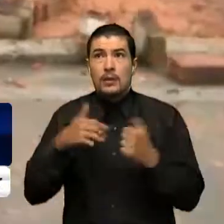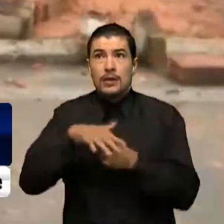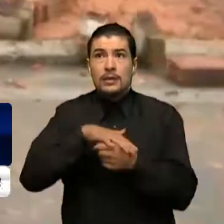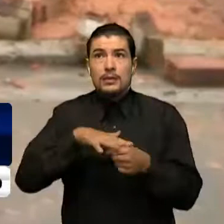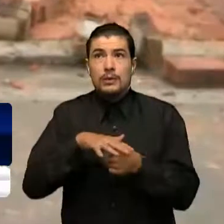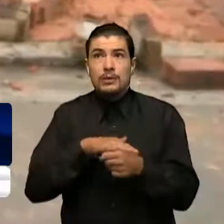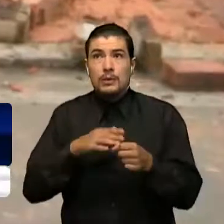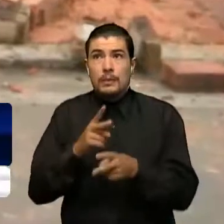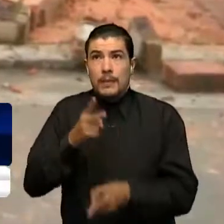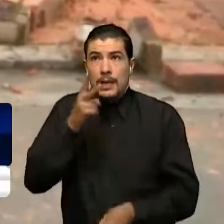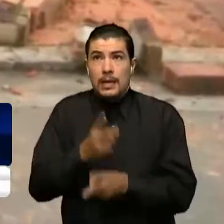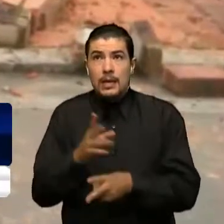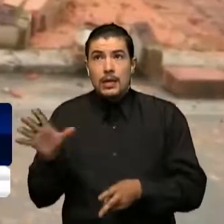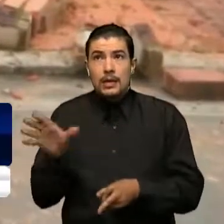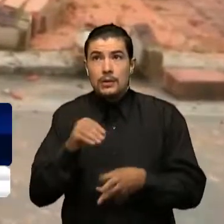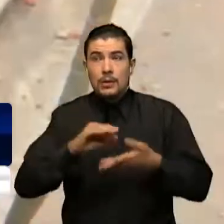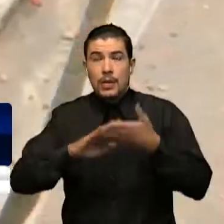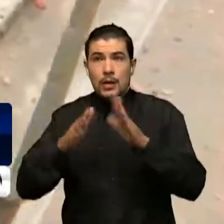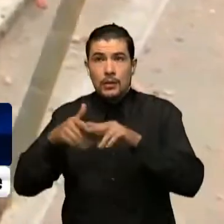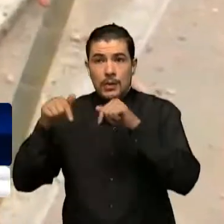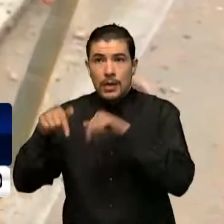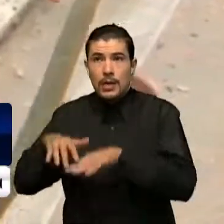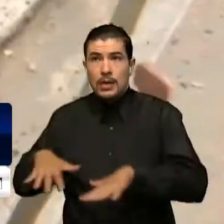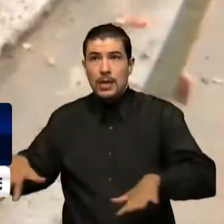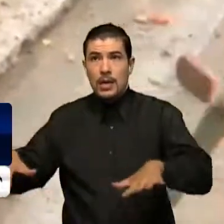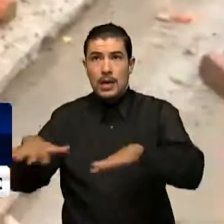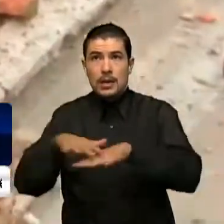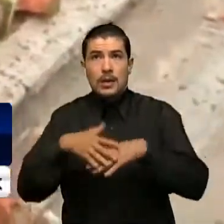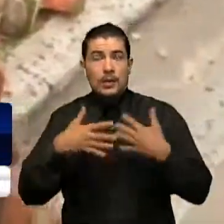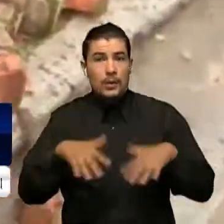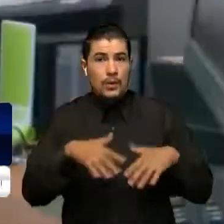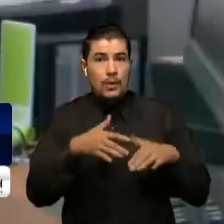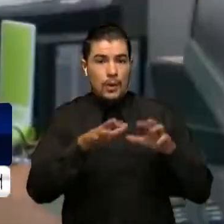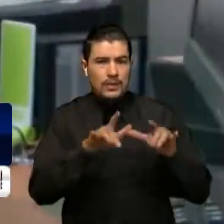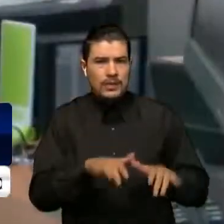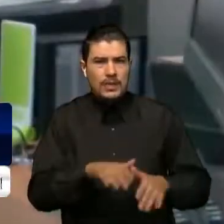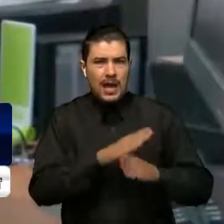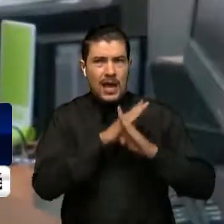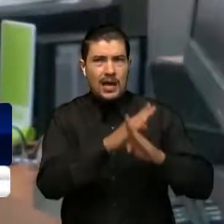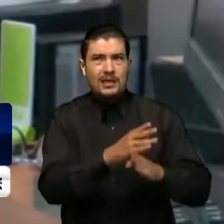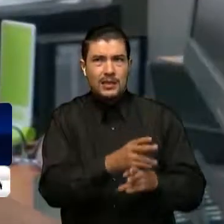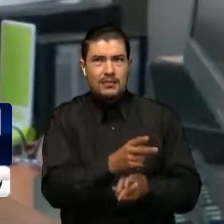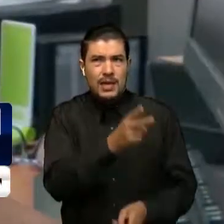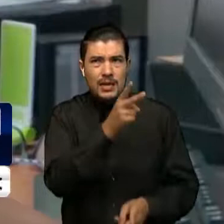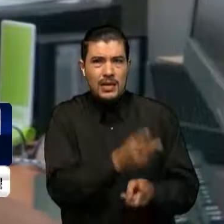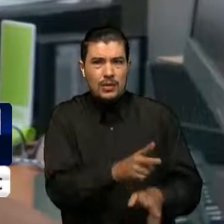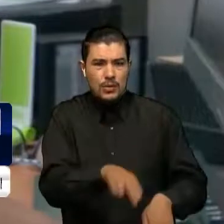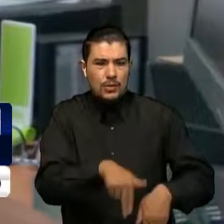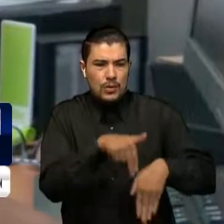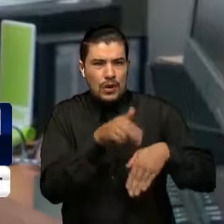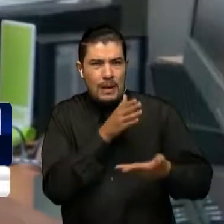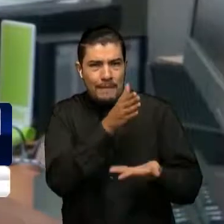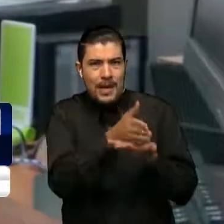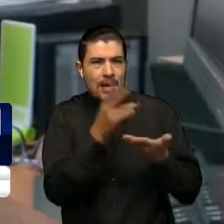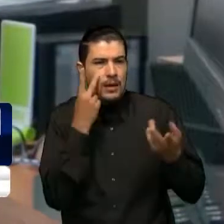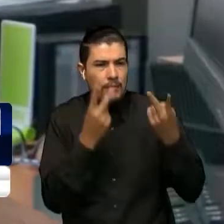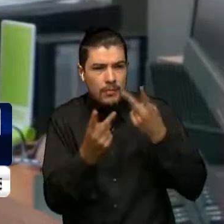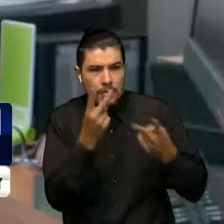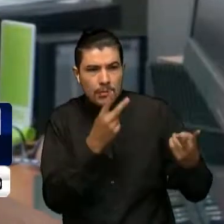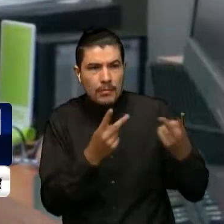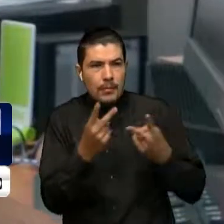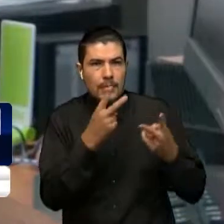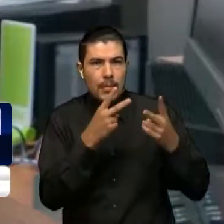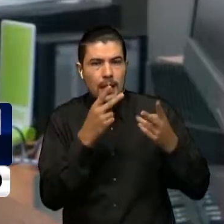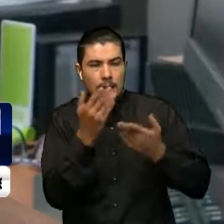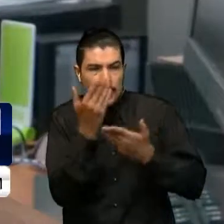riesgo a los habitantes del sector la oficina de acción de riesgo ha venido haciendo las visitas respectivas donde se ha hecho hincapié